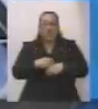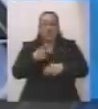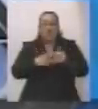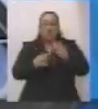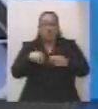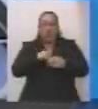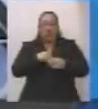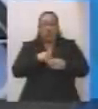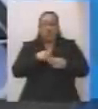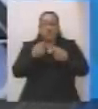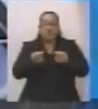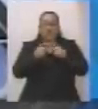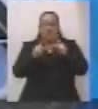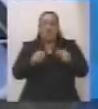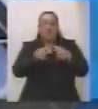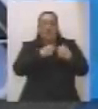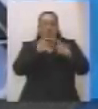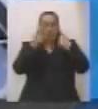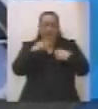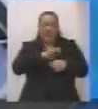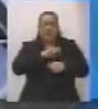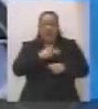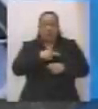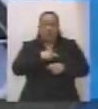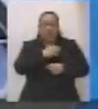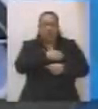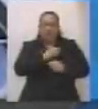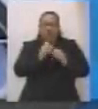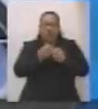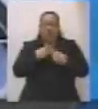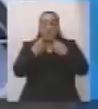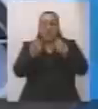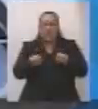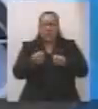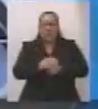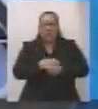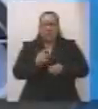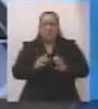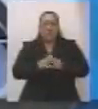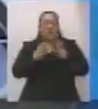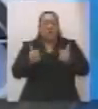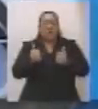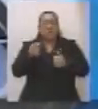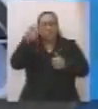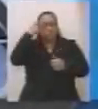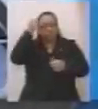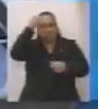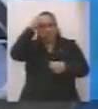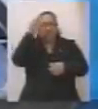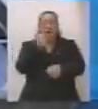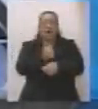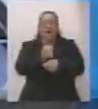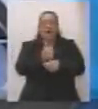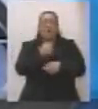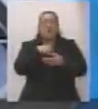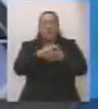para nosotros al otorgarle la Medalla de Honor del Congreso de la República y distinguirlo por su excelencia académica